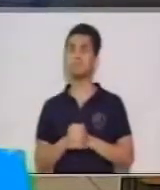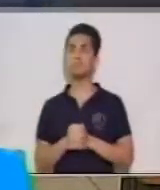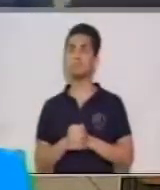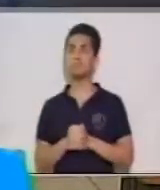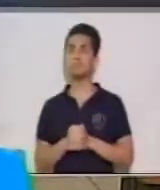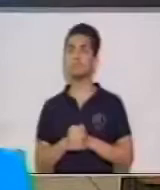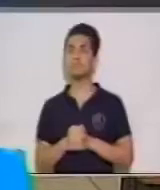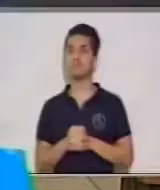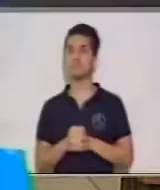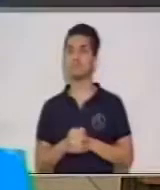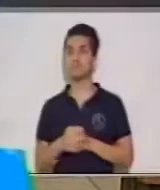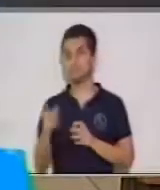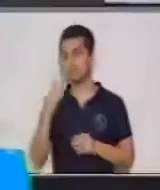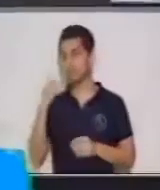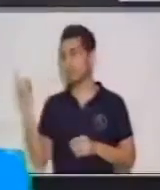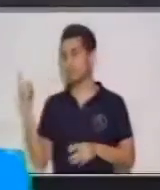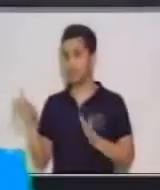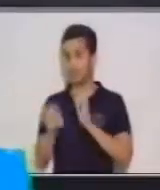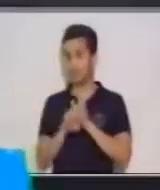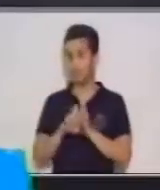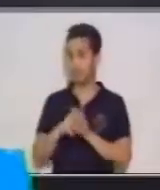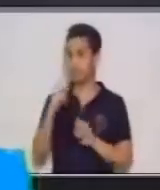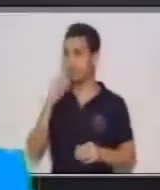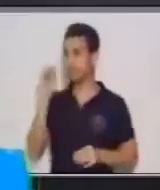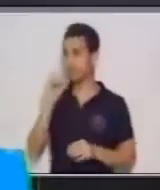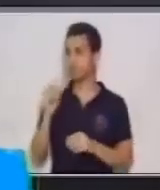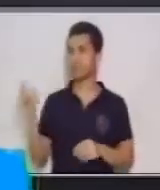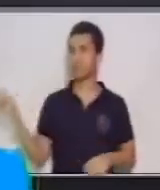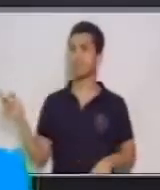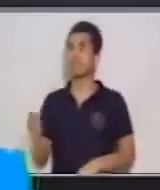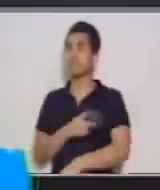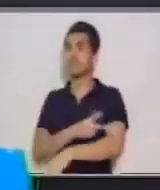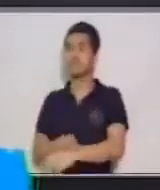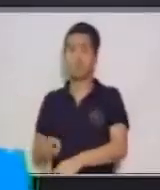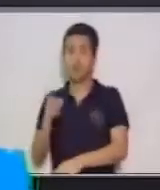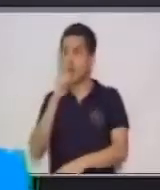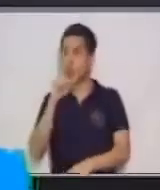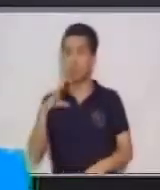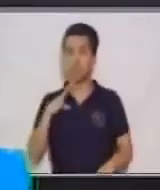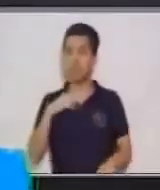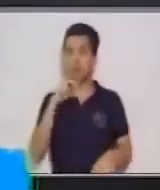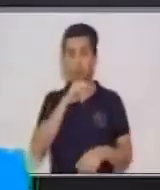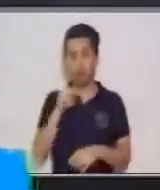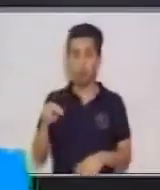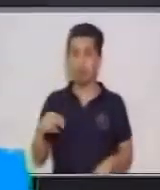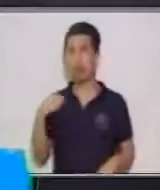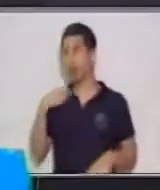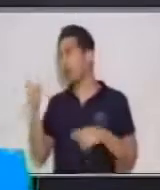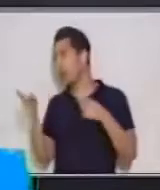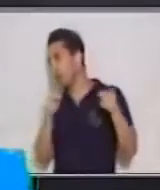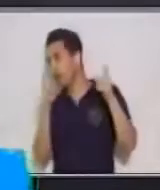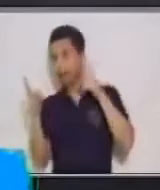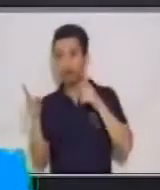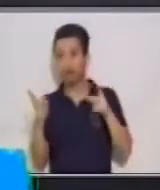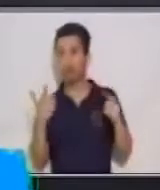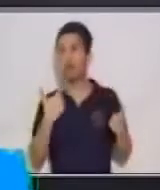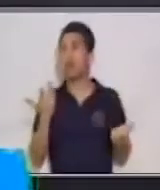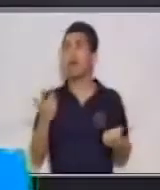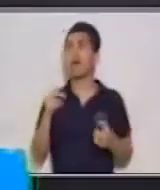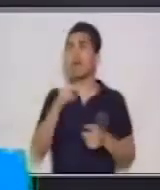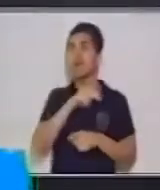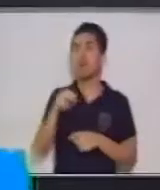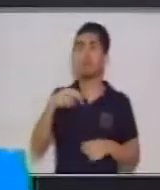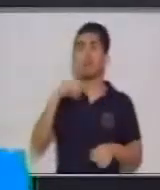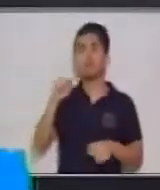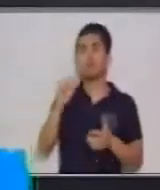En nuestro ejemplo vamos a ubicar. ¿Te recuerdas que la historia no tenía un nombre? Pero con todo lo que hemos hablado, ¿qué nombre le puedes dar tú